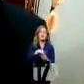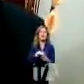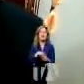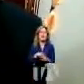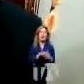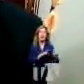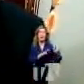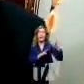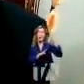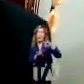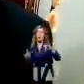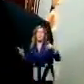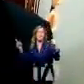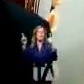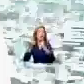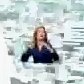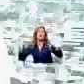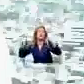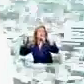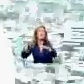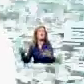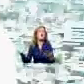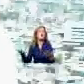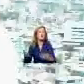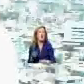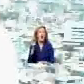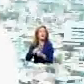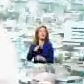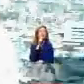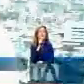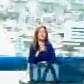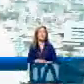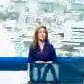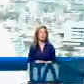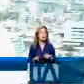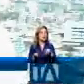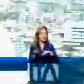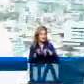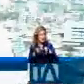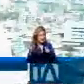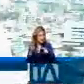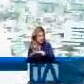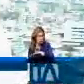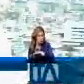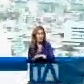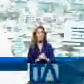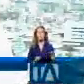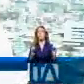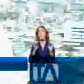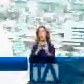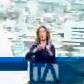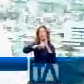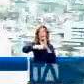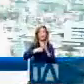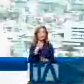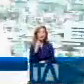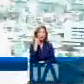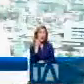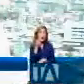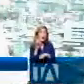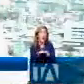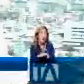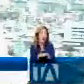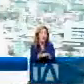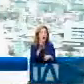conectaban, con qué órdenes iban. Pero estos no fueron los únicos aviones que se utilizaron. La Contraloría también determinó que